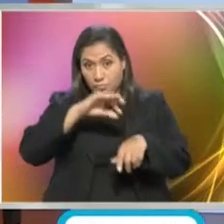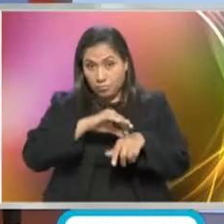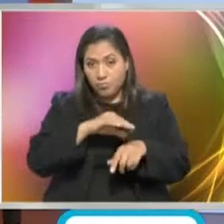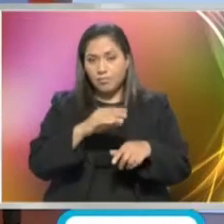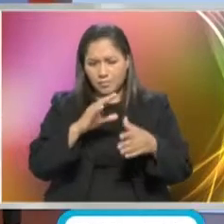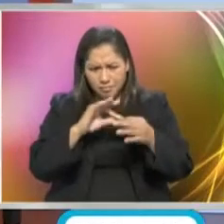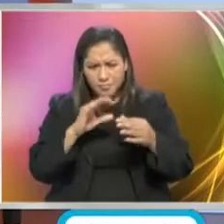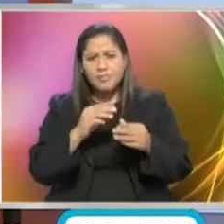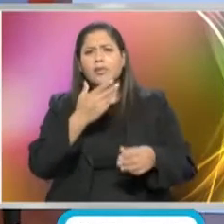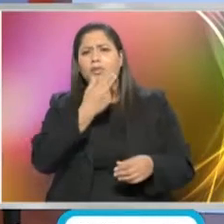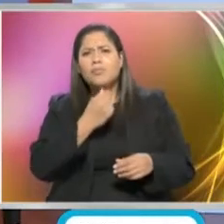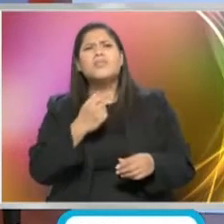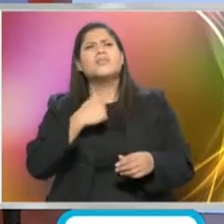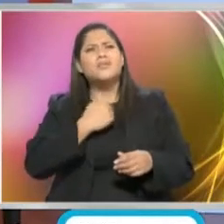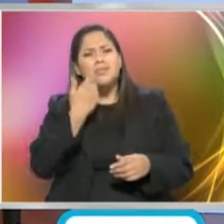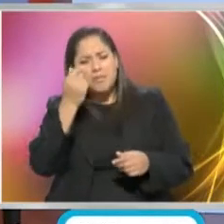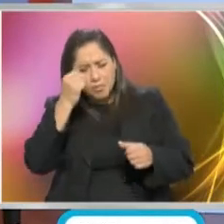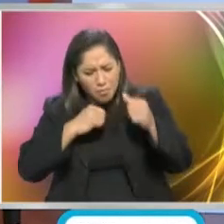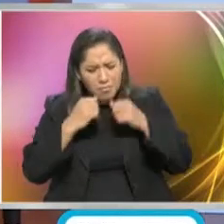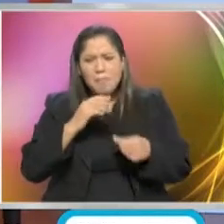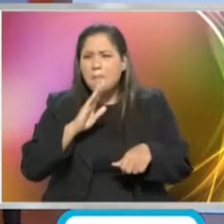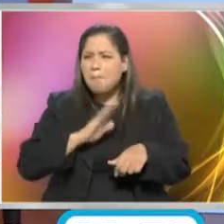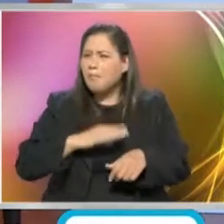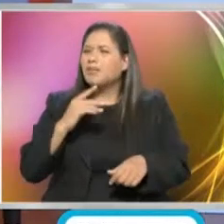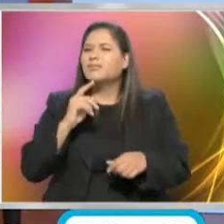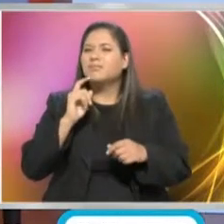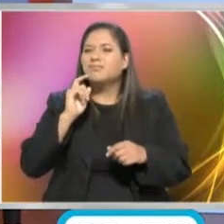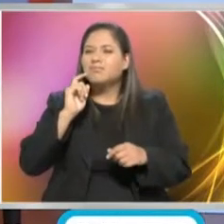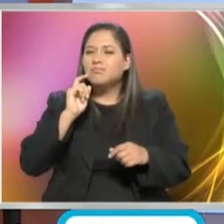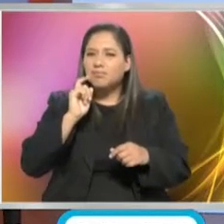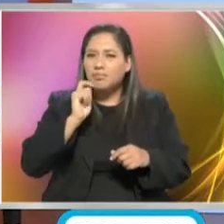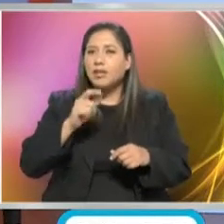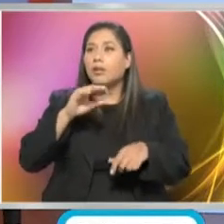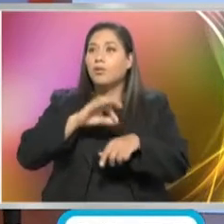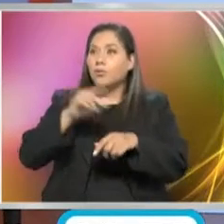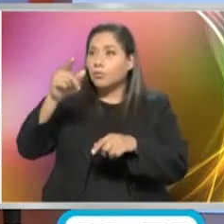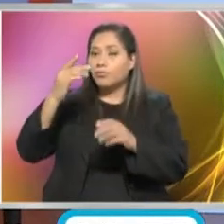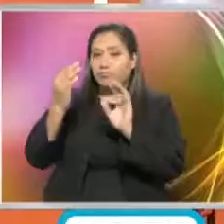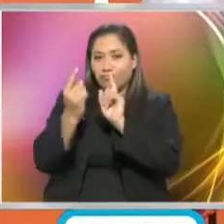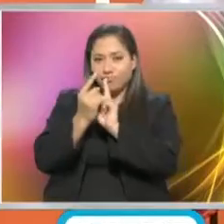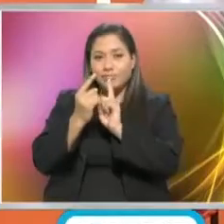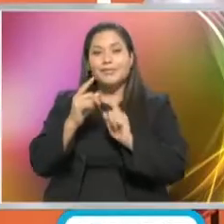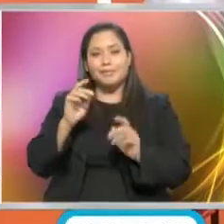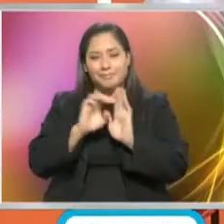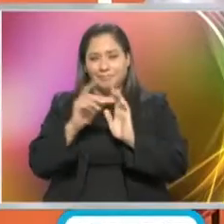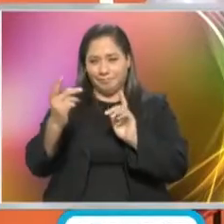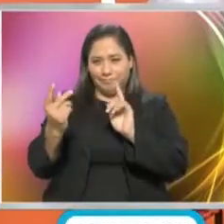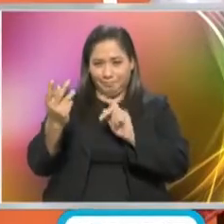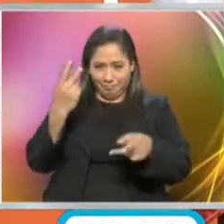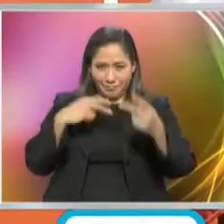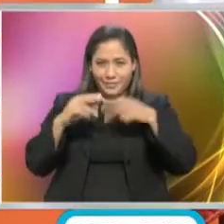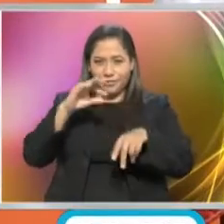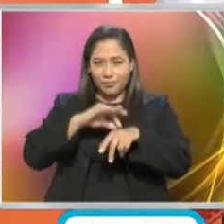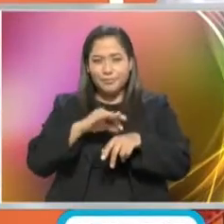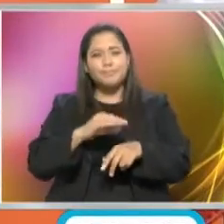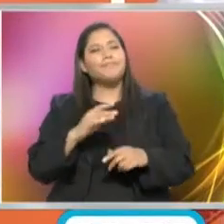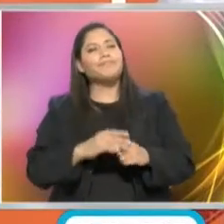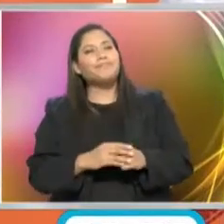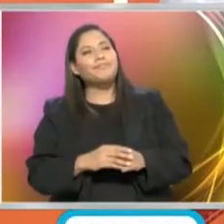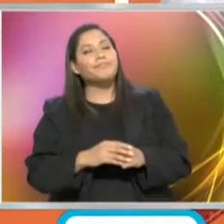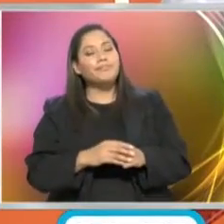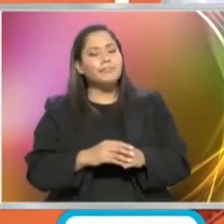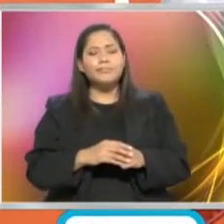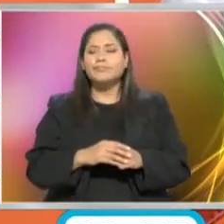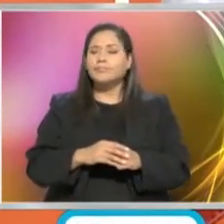los hombres, ¿qué vamos a buscar a un consultorio de un cirujano plástico en nuestra mayoría? Cuando acuden con nosotros a la consulta,